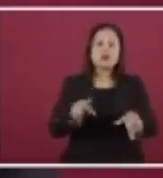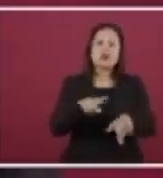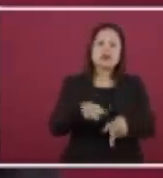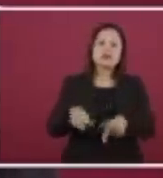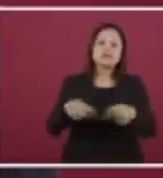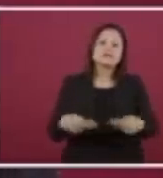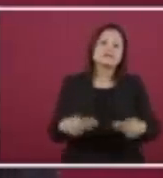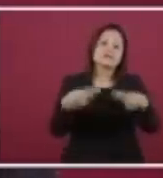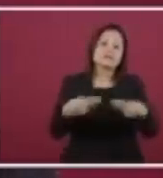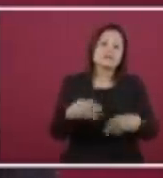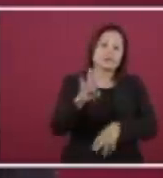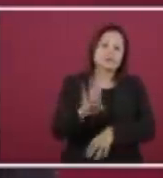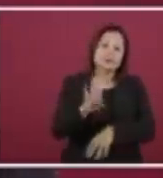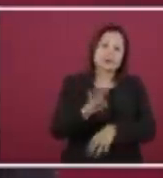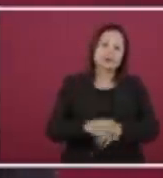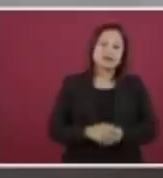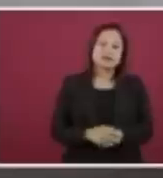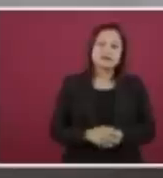la libertad de expresión.